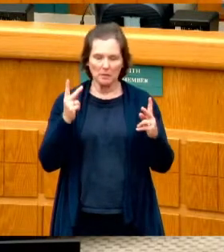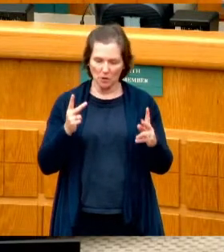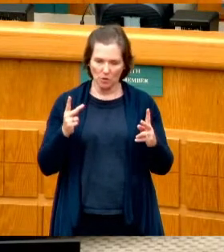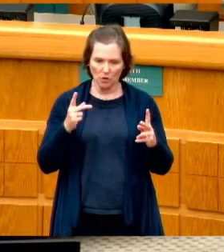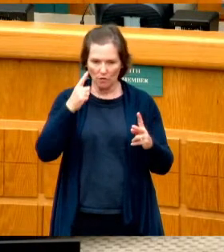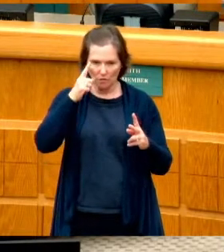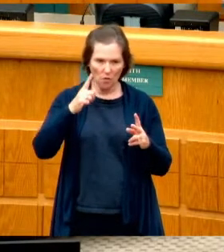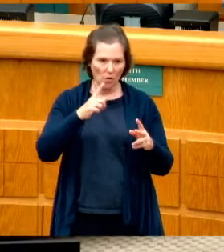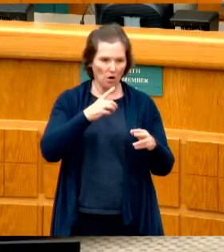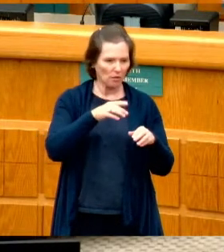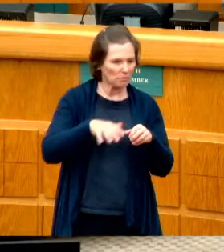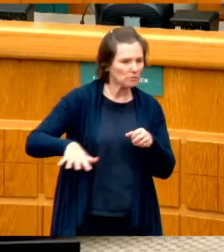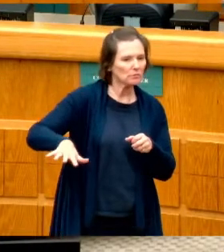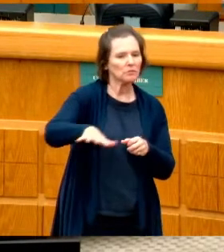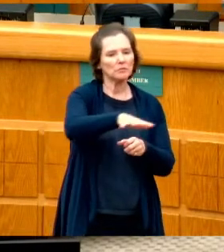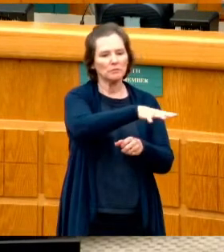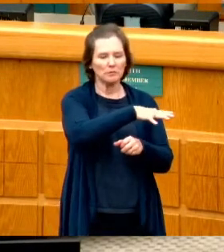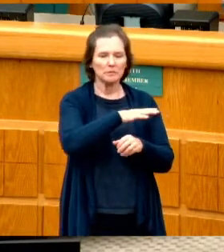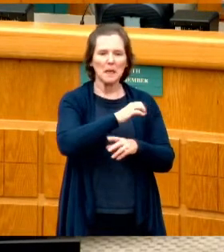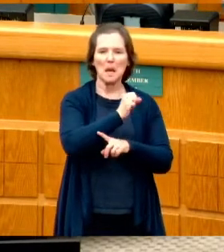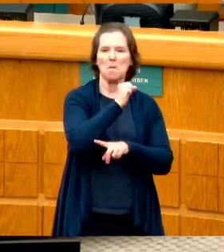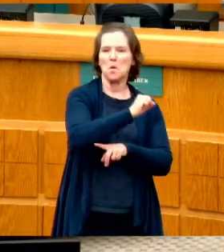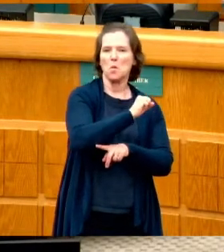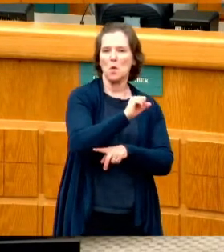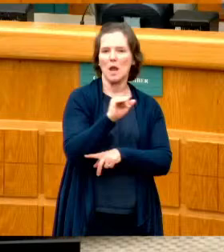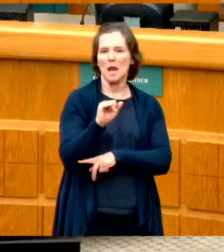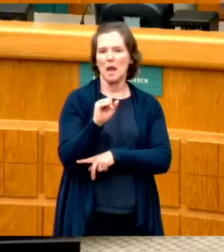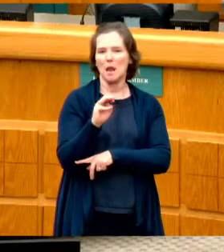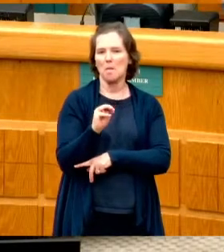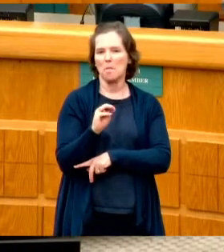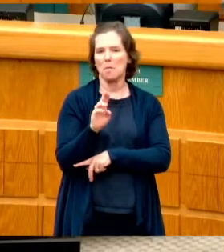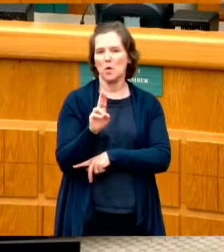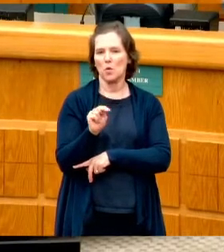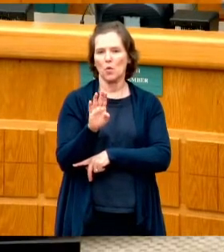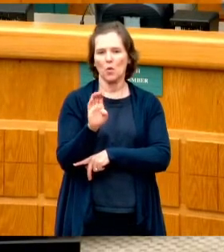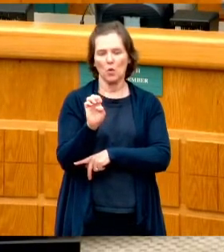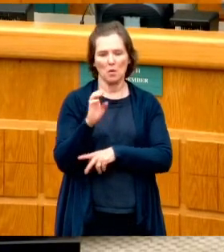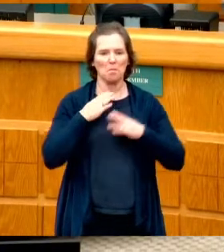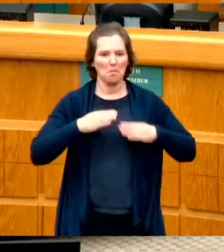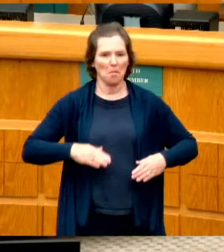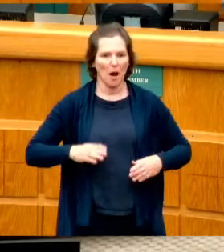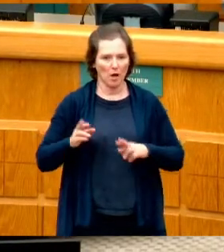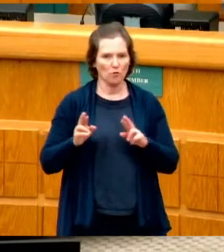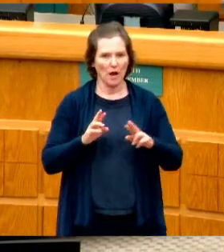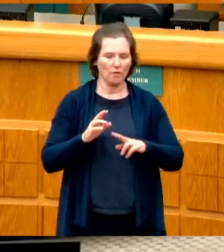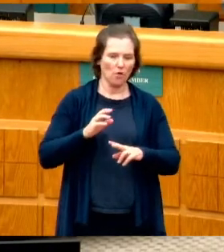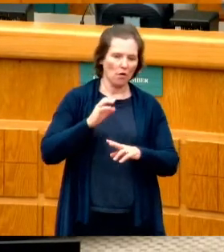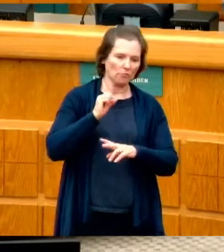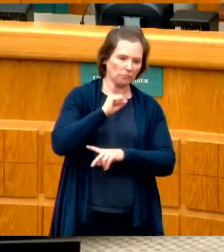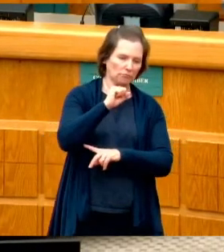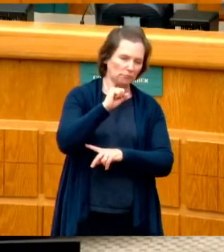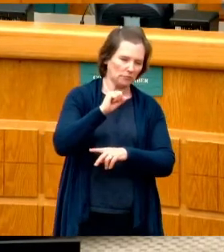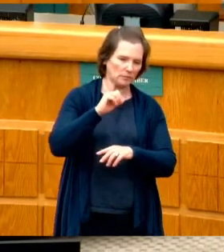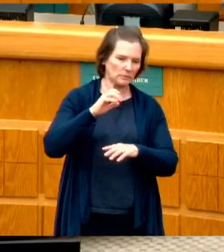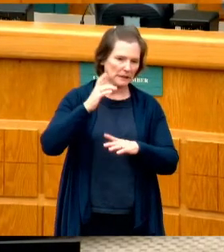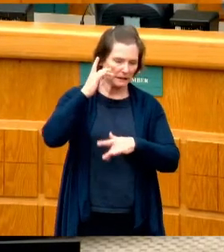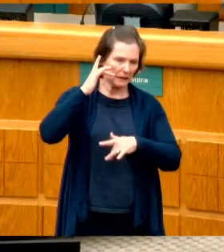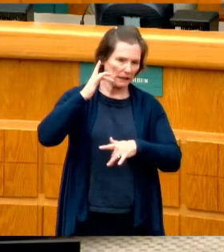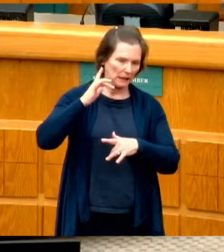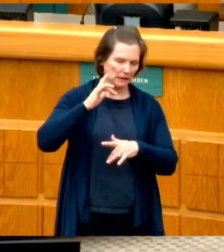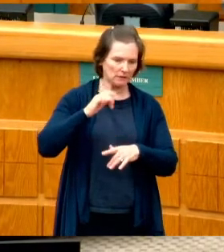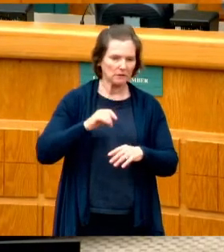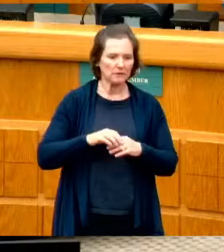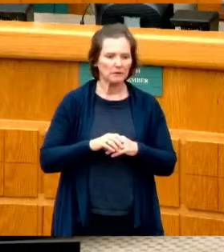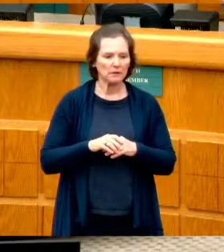lo que conlleva al uso de más recursos médicos, más hospitalizaciones y más muertes. El ser humano cuenta con anticuerpos para defenderse de